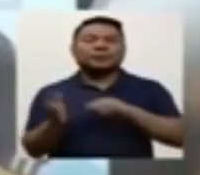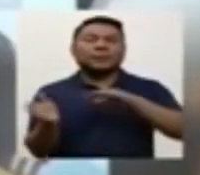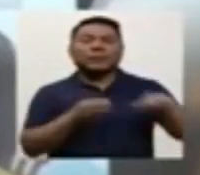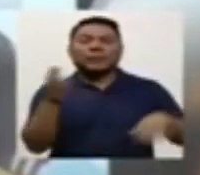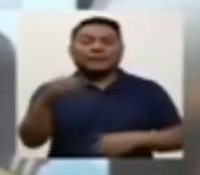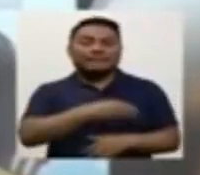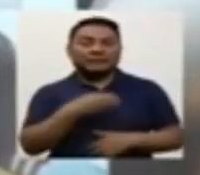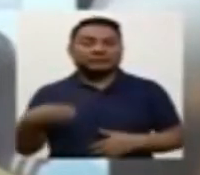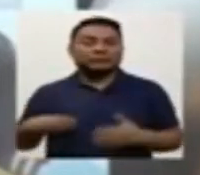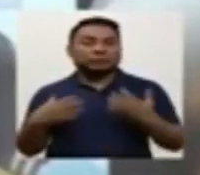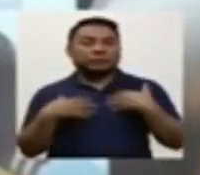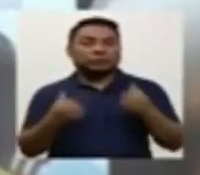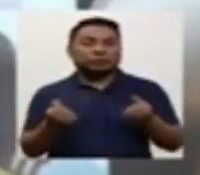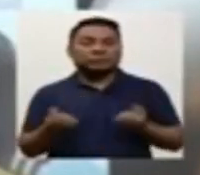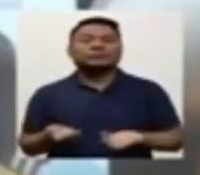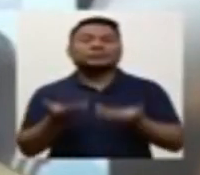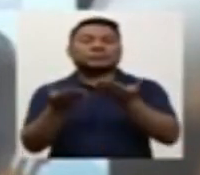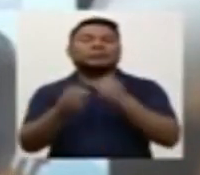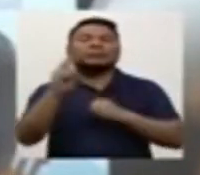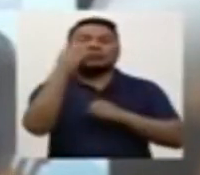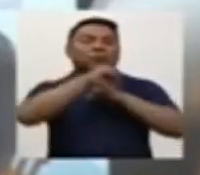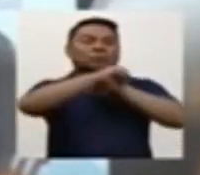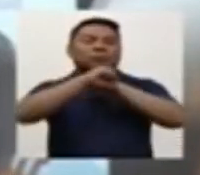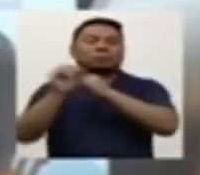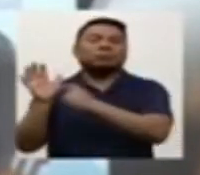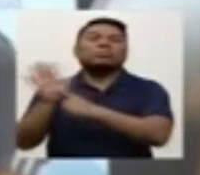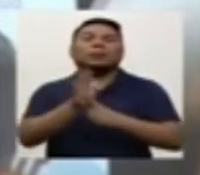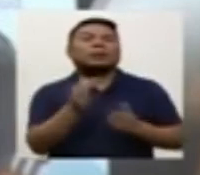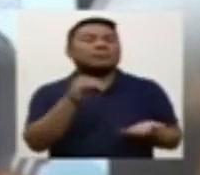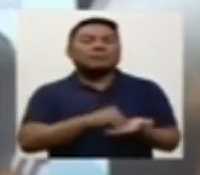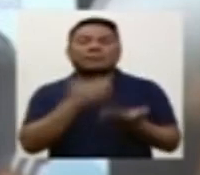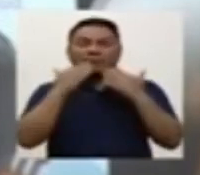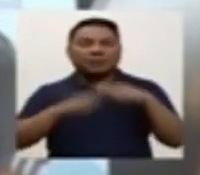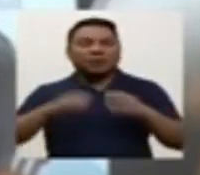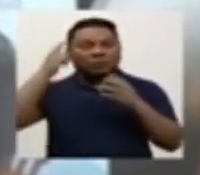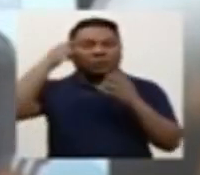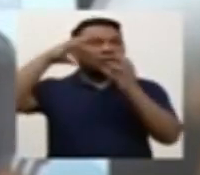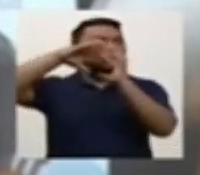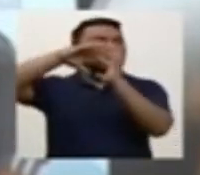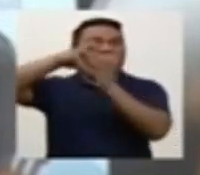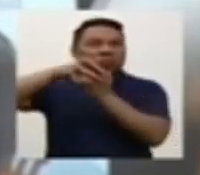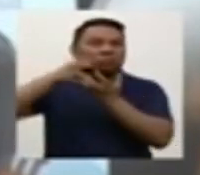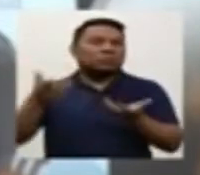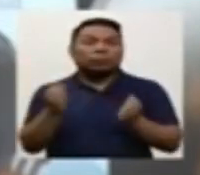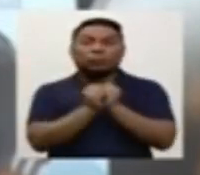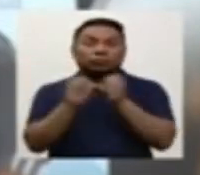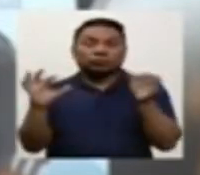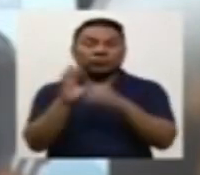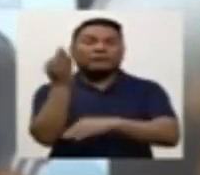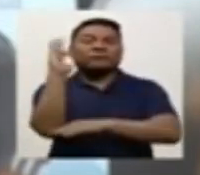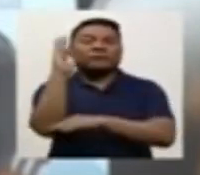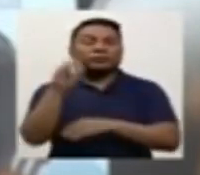Y el ministro de Salud lanzó la segunda campaña contra malformaciones craneofaciales complejas en conjunto con la